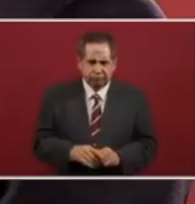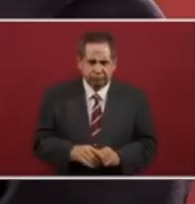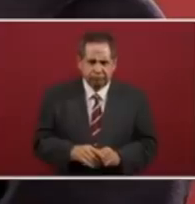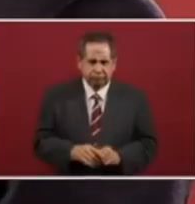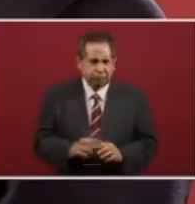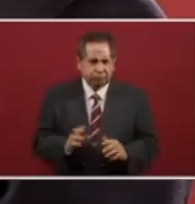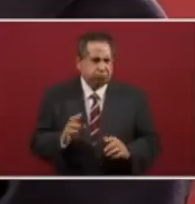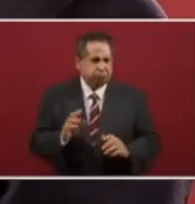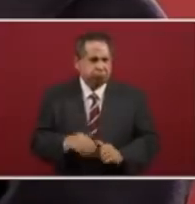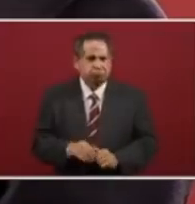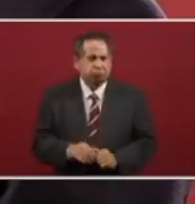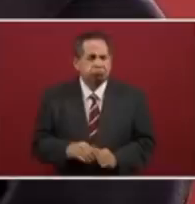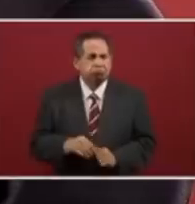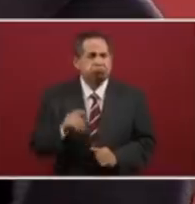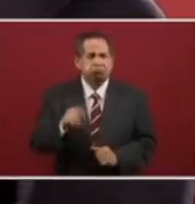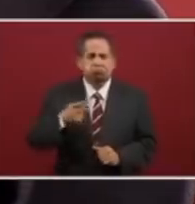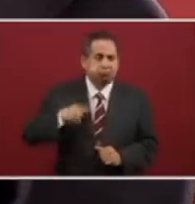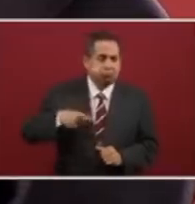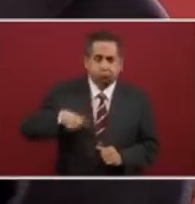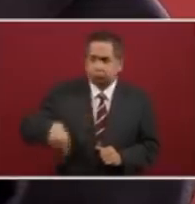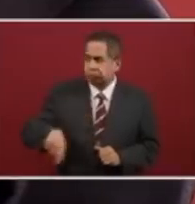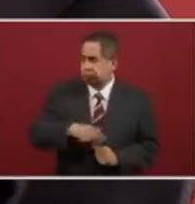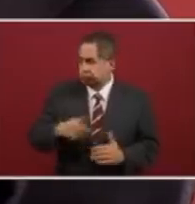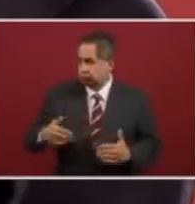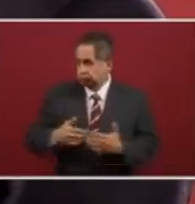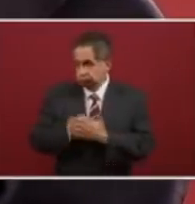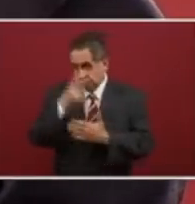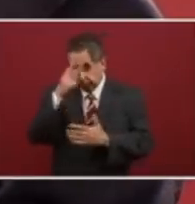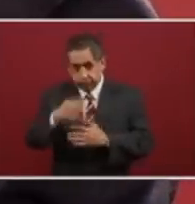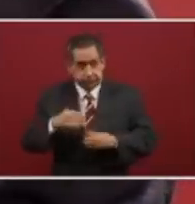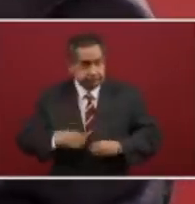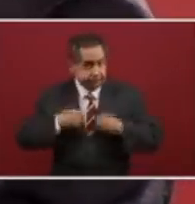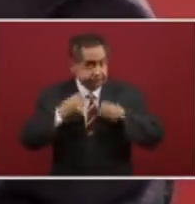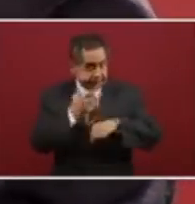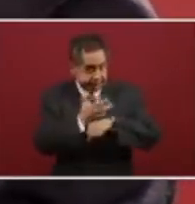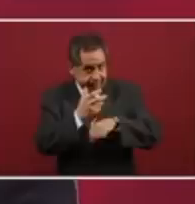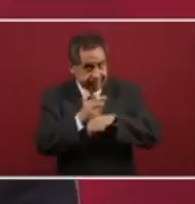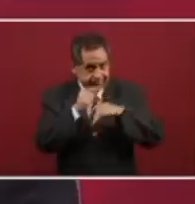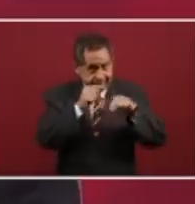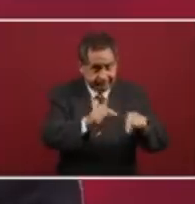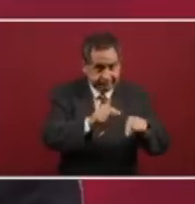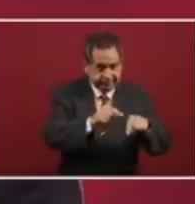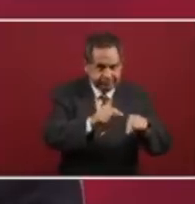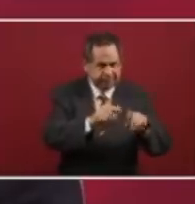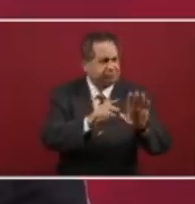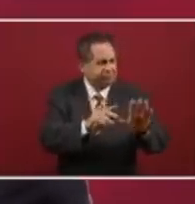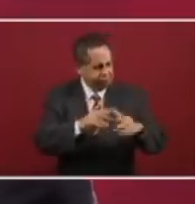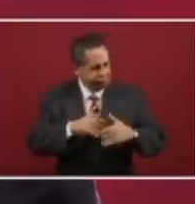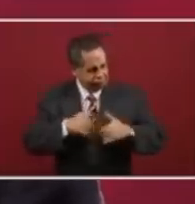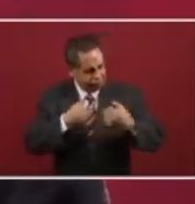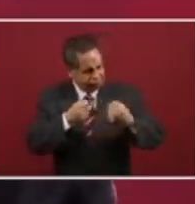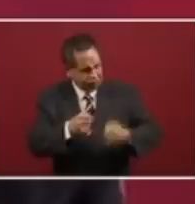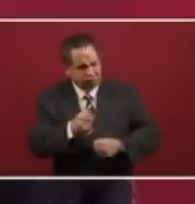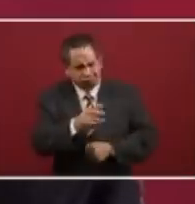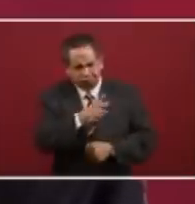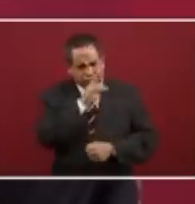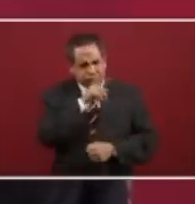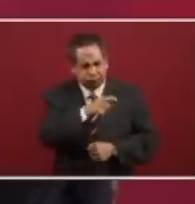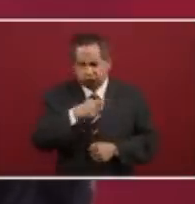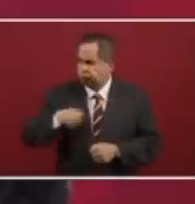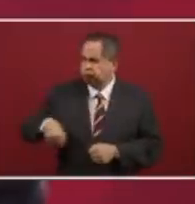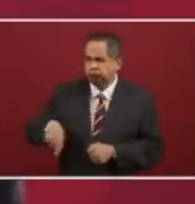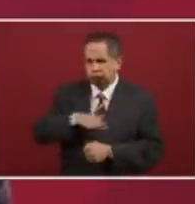que los mexicanos que están en eeuu tengan la seguridad de que cuentan